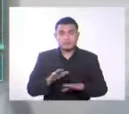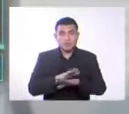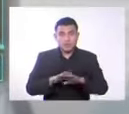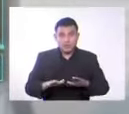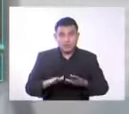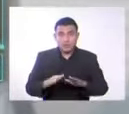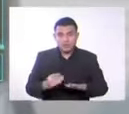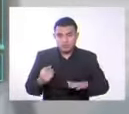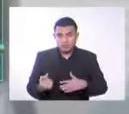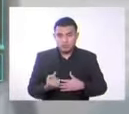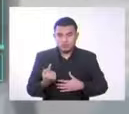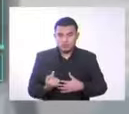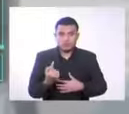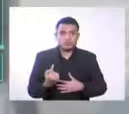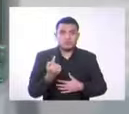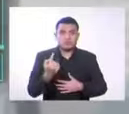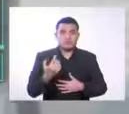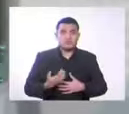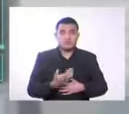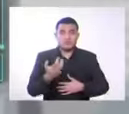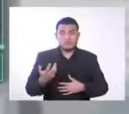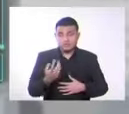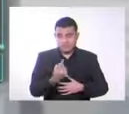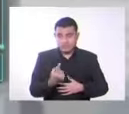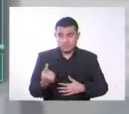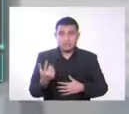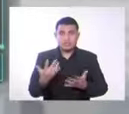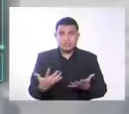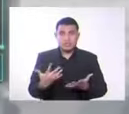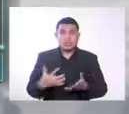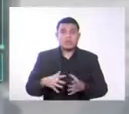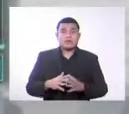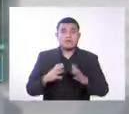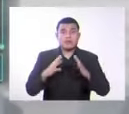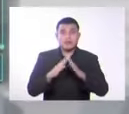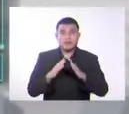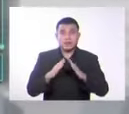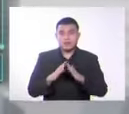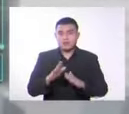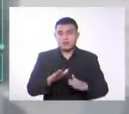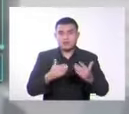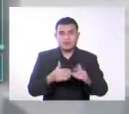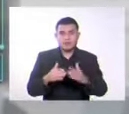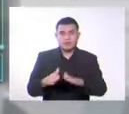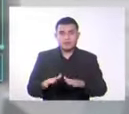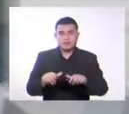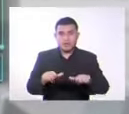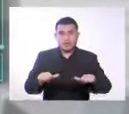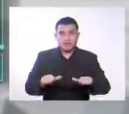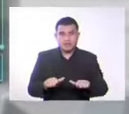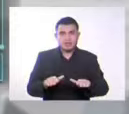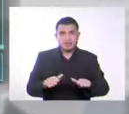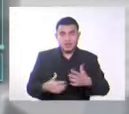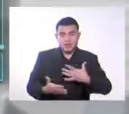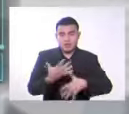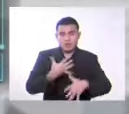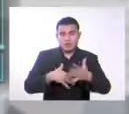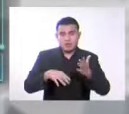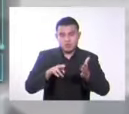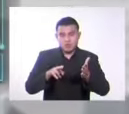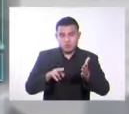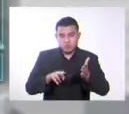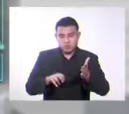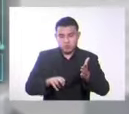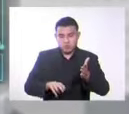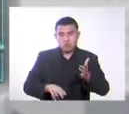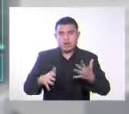y los restos de los seres que lo poblaron en sus distintas etapas se fueron depositando en el fondo de los mares, lagos y